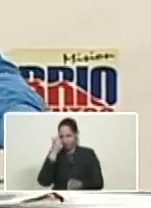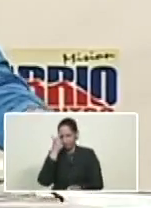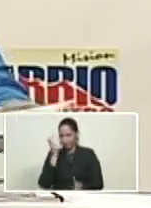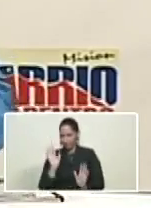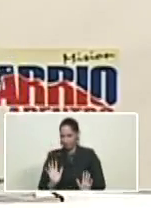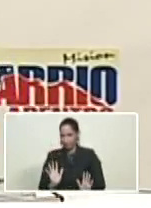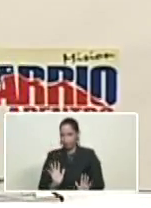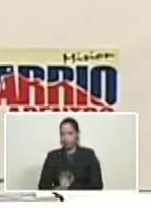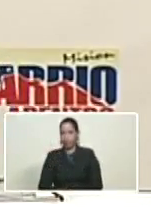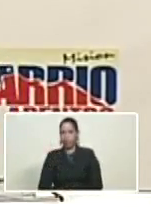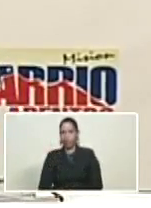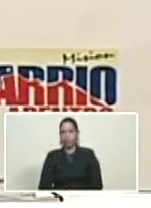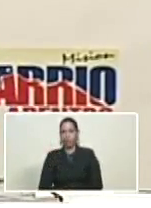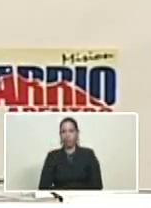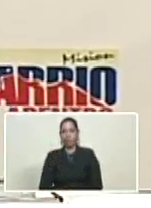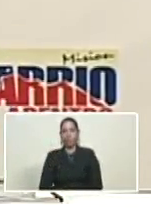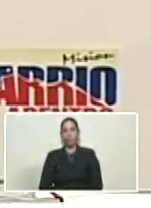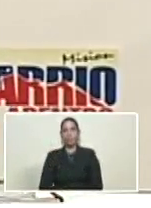¿verdad? Ustedes lo saben,